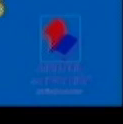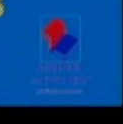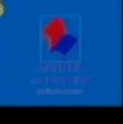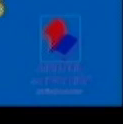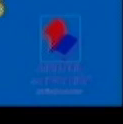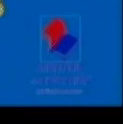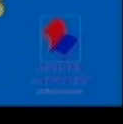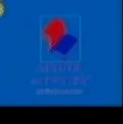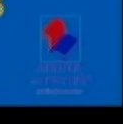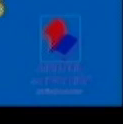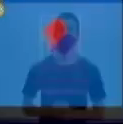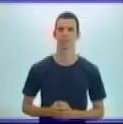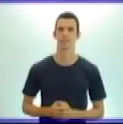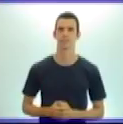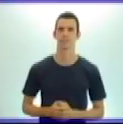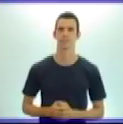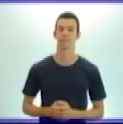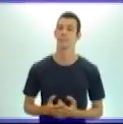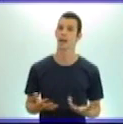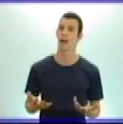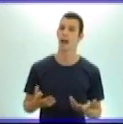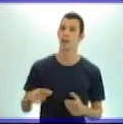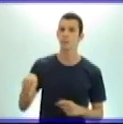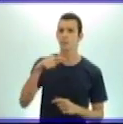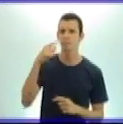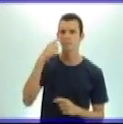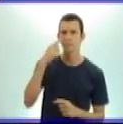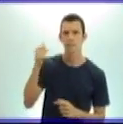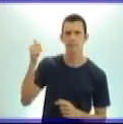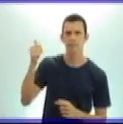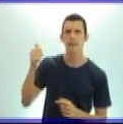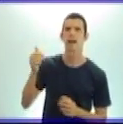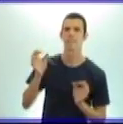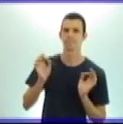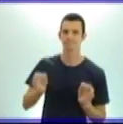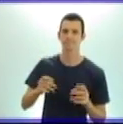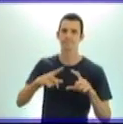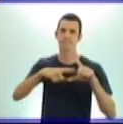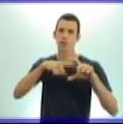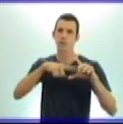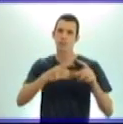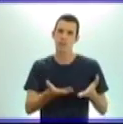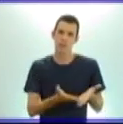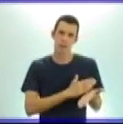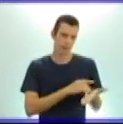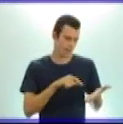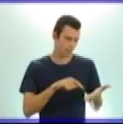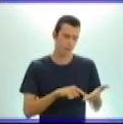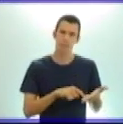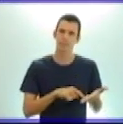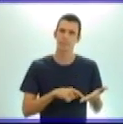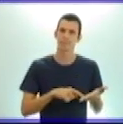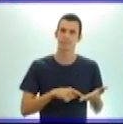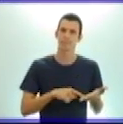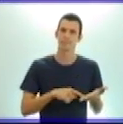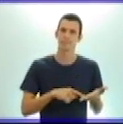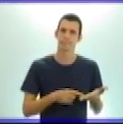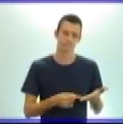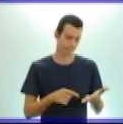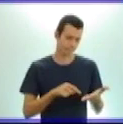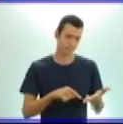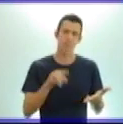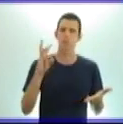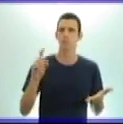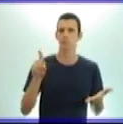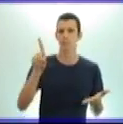Como ustedes observarán, ese contenido en el libro de texto se encuentra en las páginas